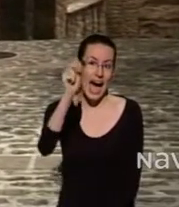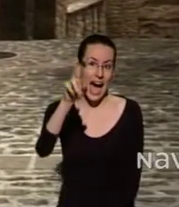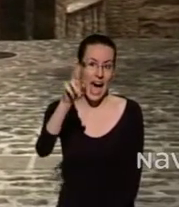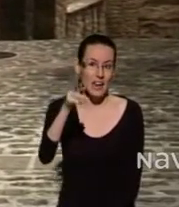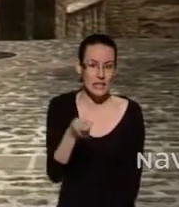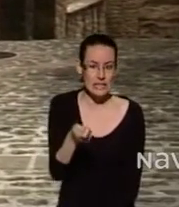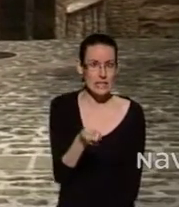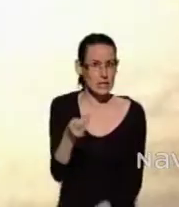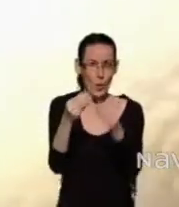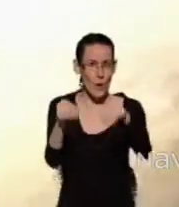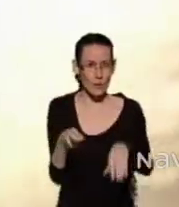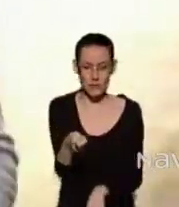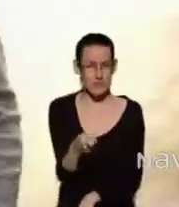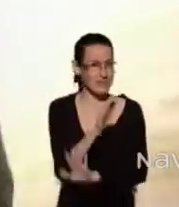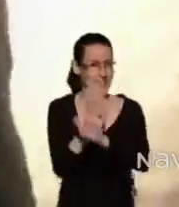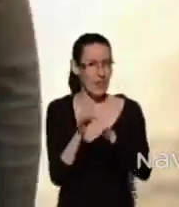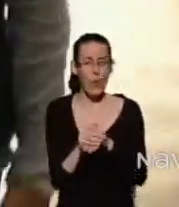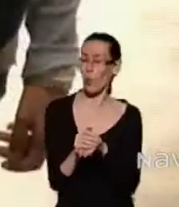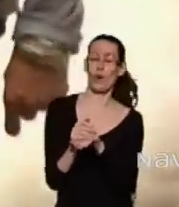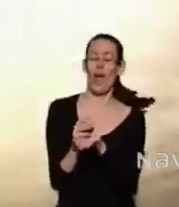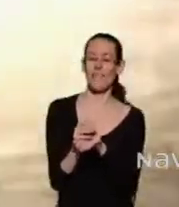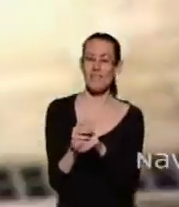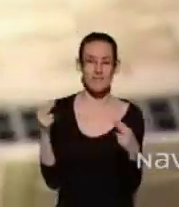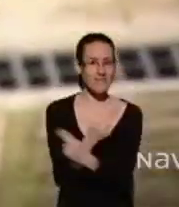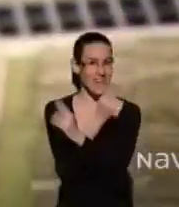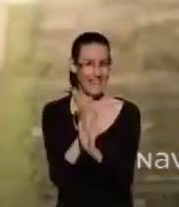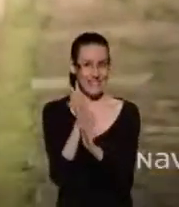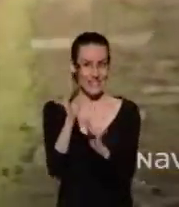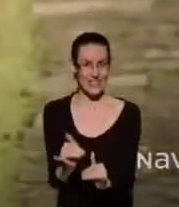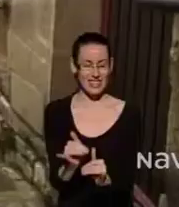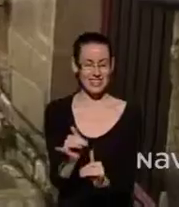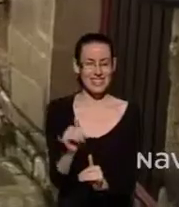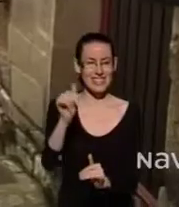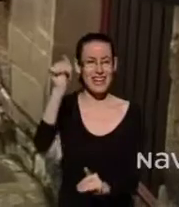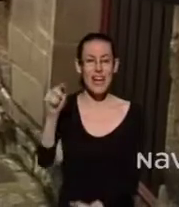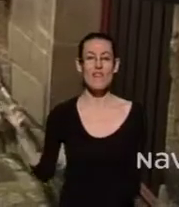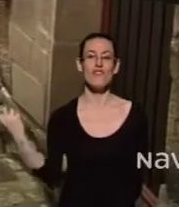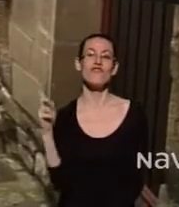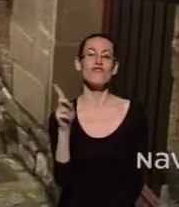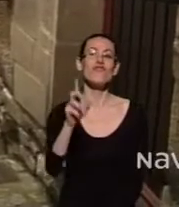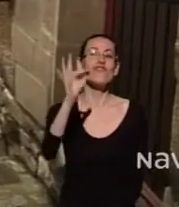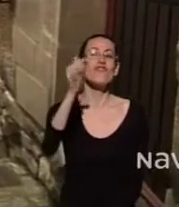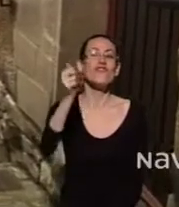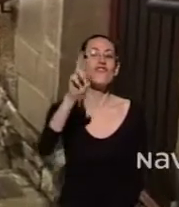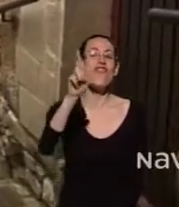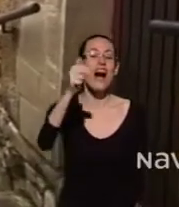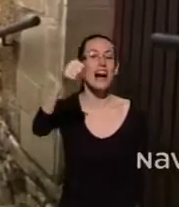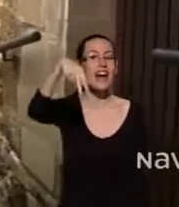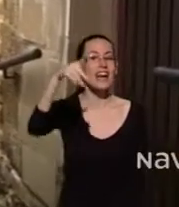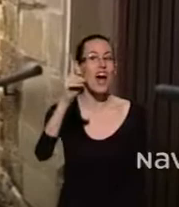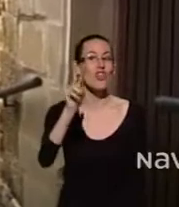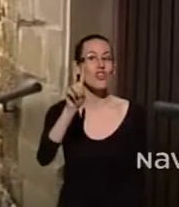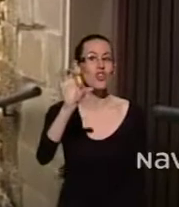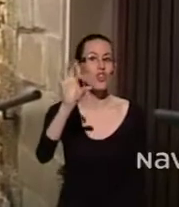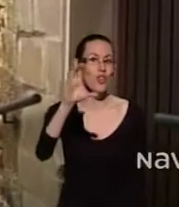huevos, o... ¡ahí va! Que ya estamos en Aibar. Y aquí está la farrandusca. Dícese de la mujer callejera que anda